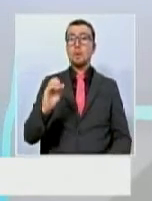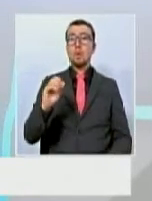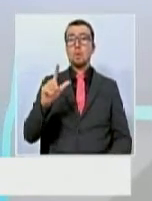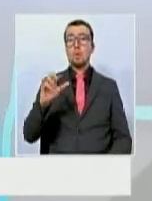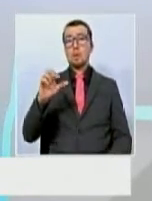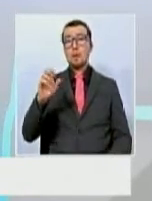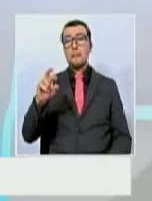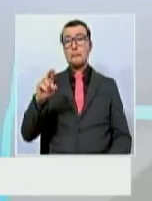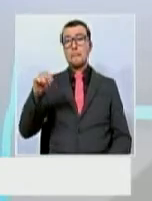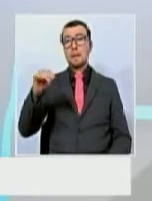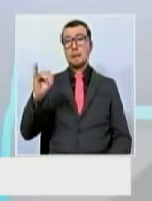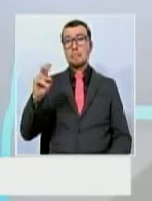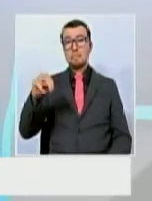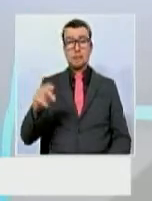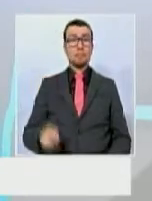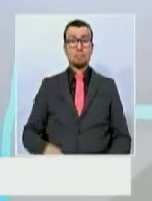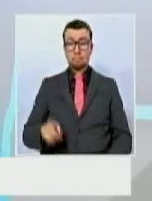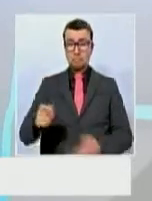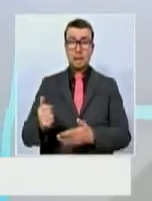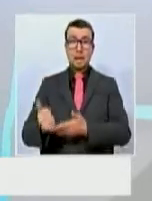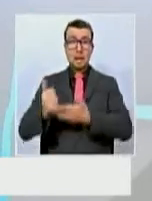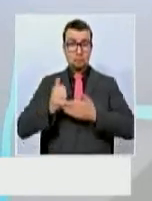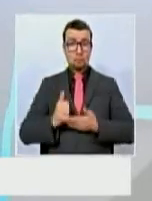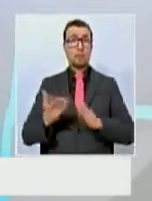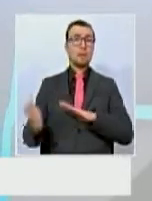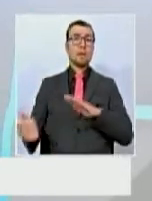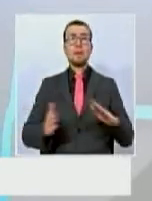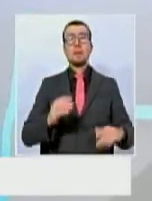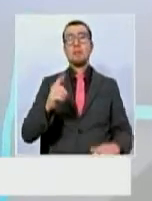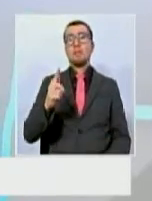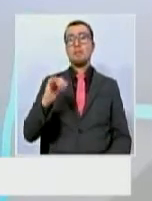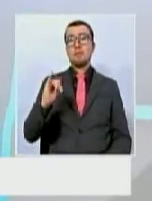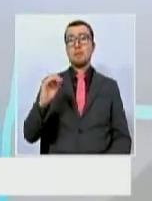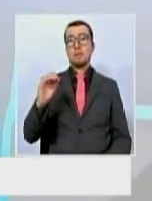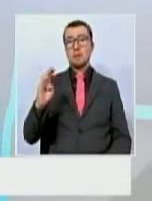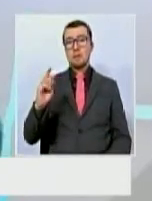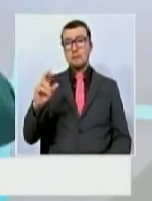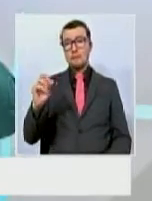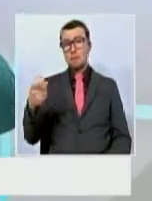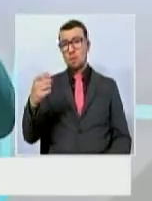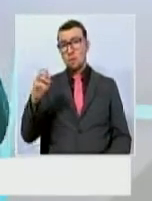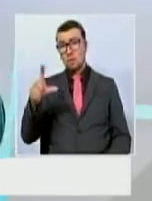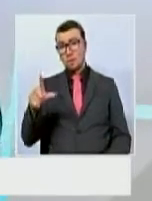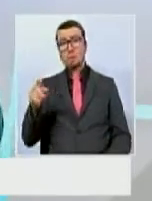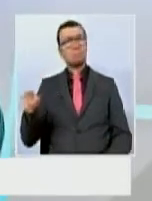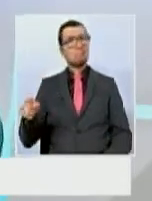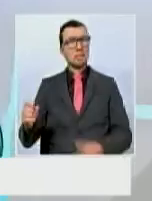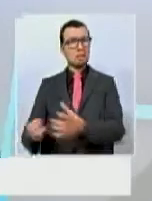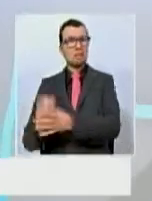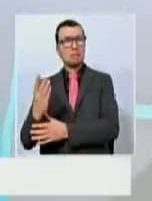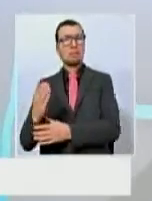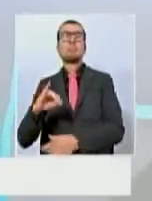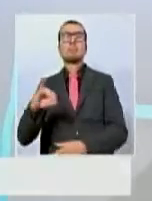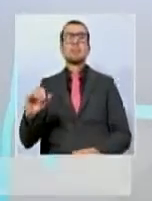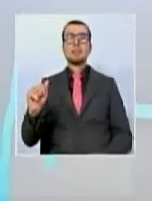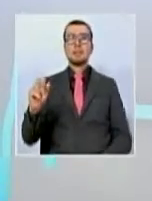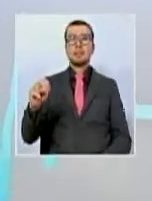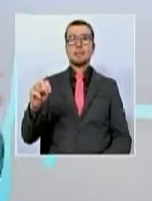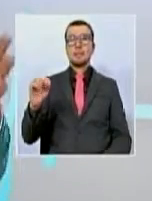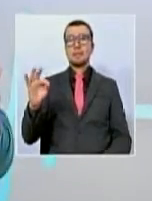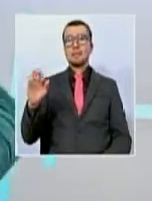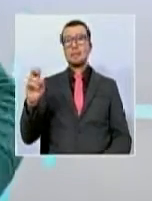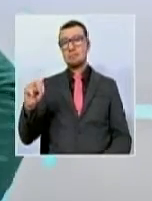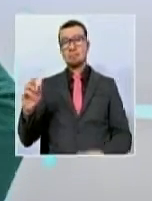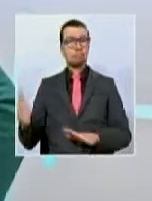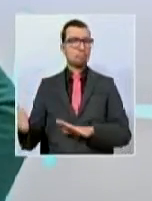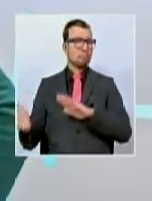gastroenterologías, que es menta piperita, el fibogel, que es yantén, y así la aspirina, el sauce llorón y